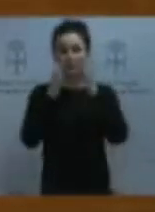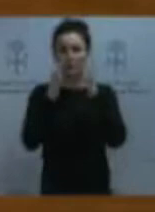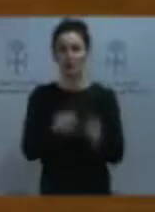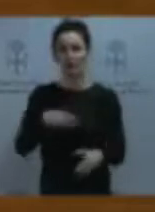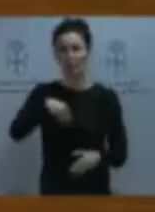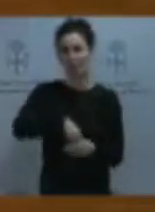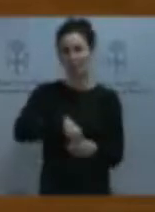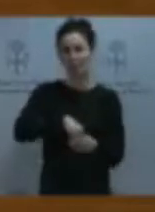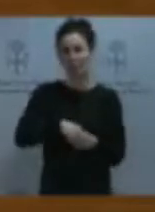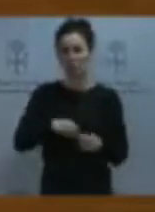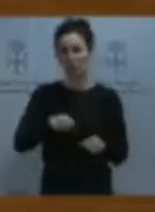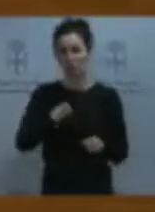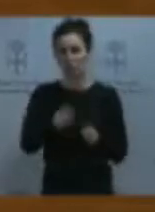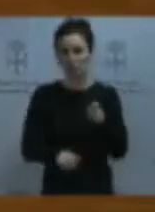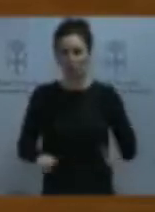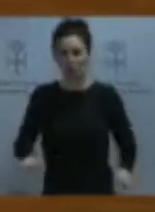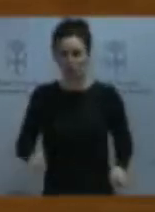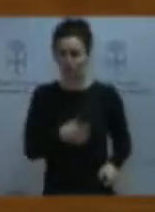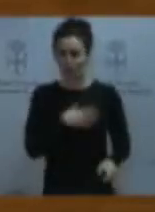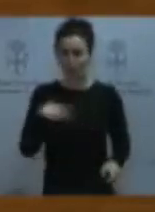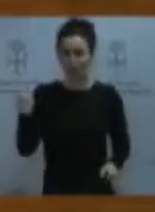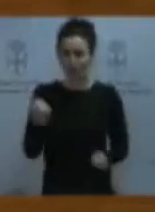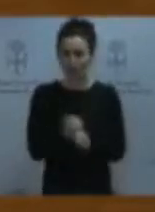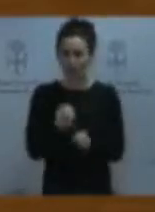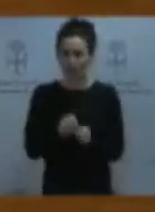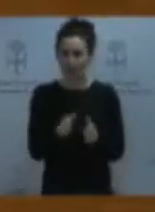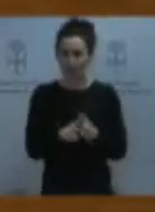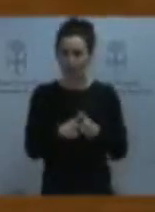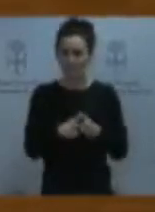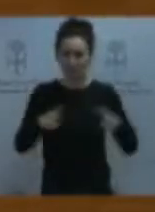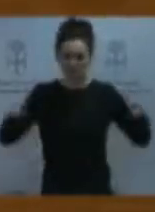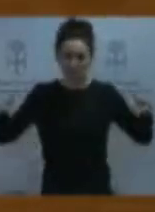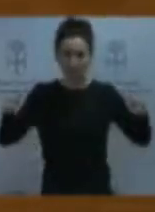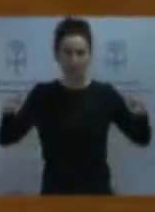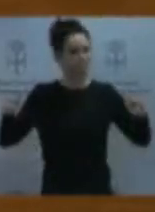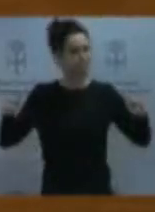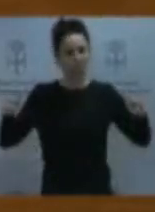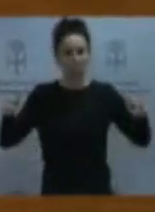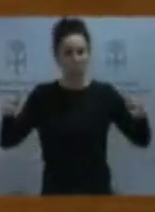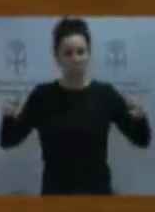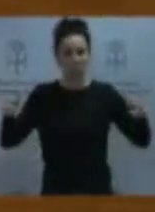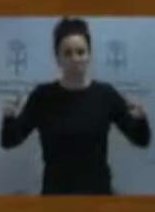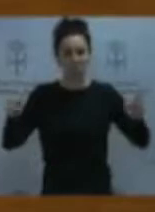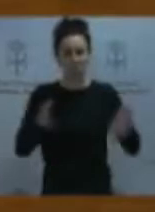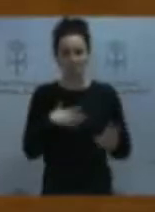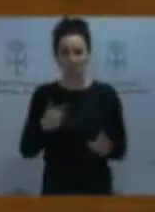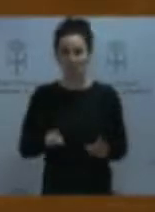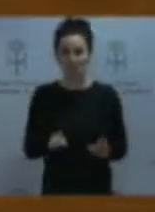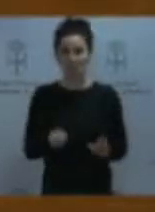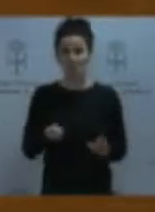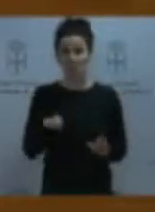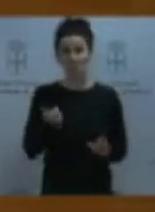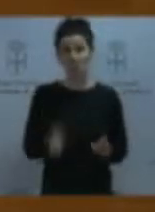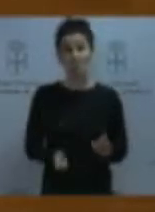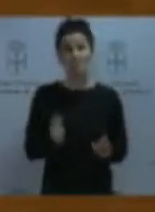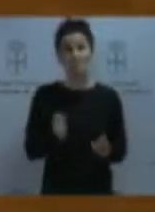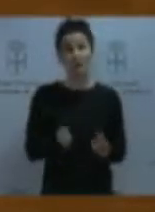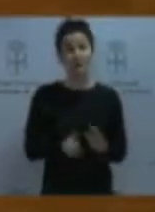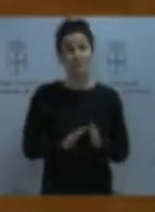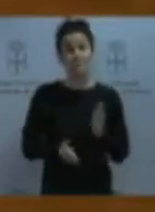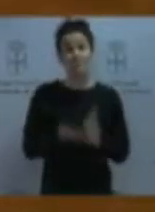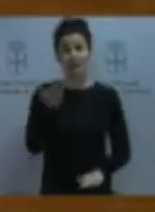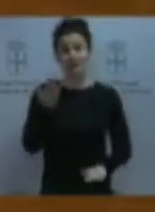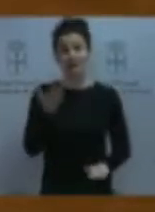una plantilla más alta, con más capacidad de resolución y también de autocobertoria de bajas, y también porque se escatima